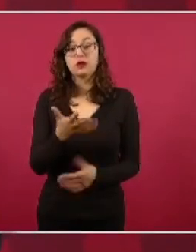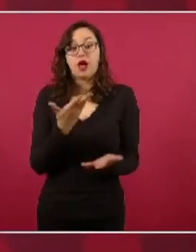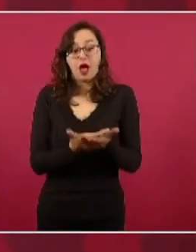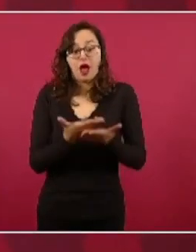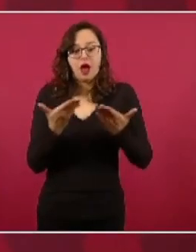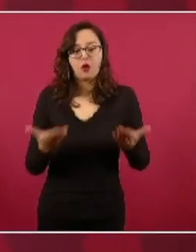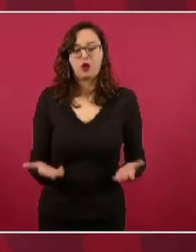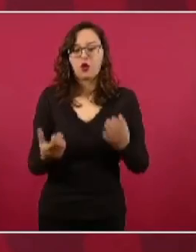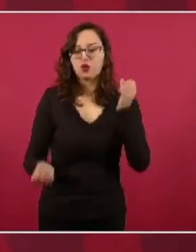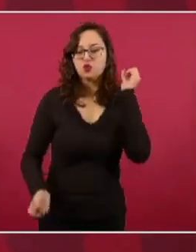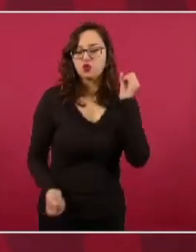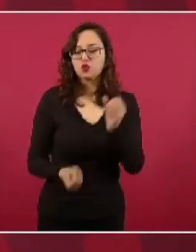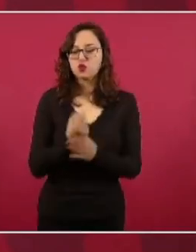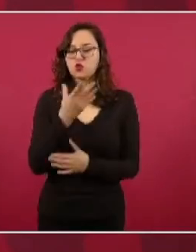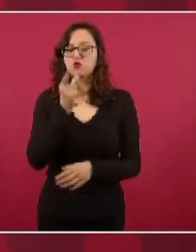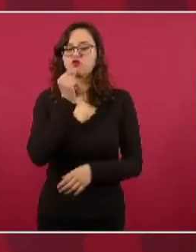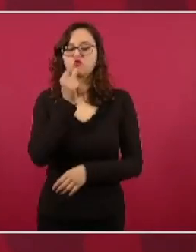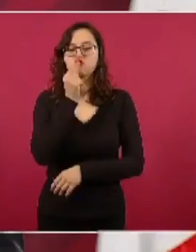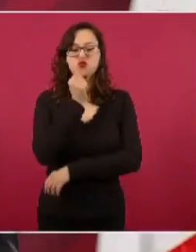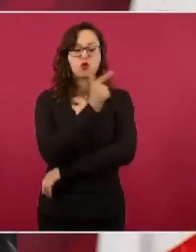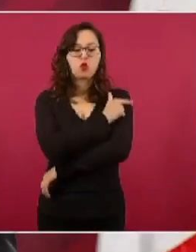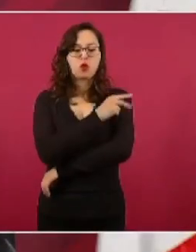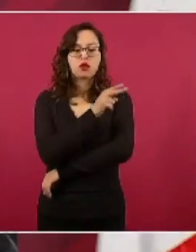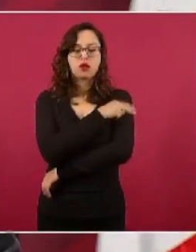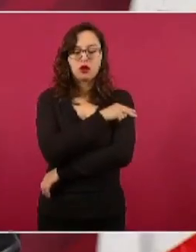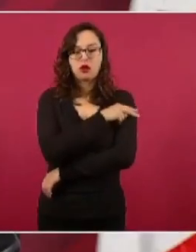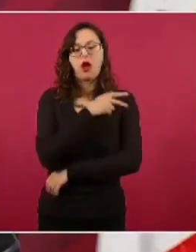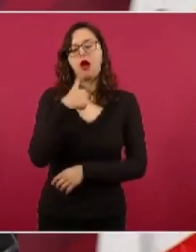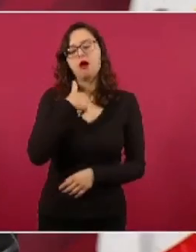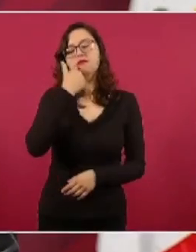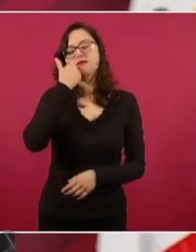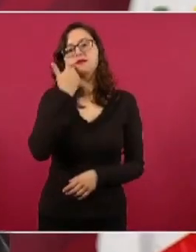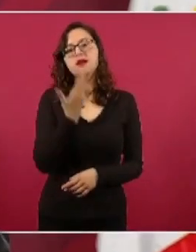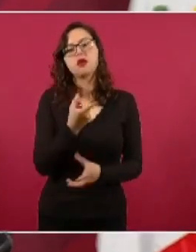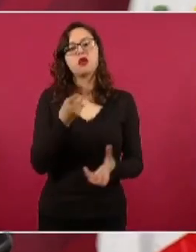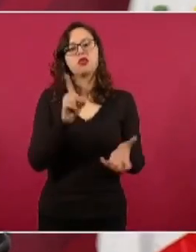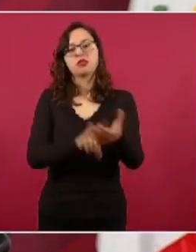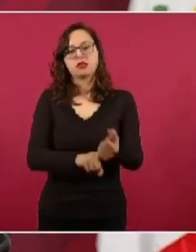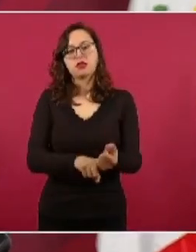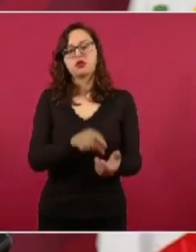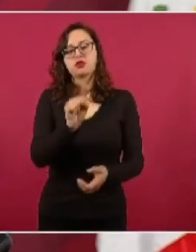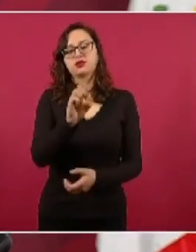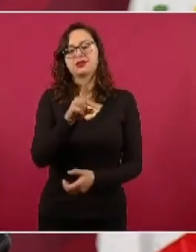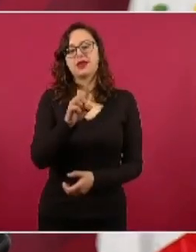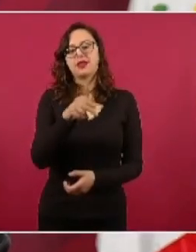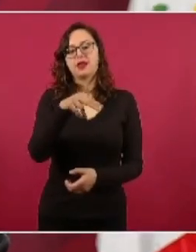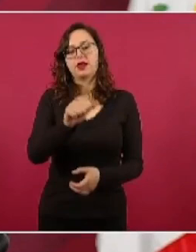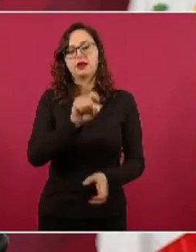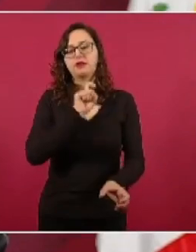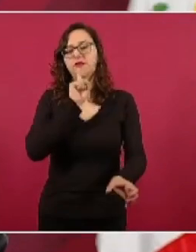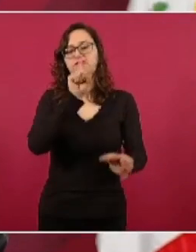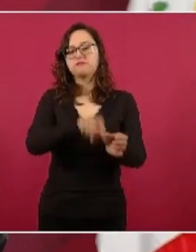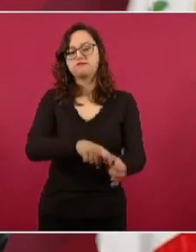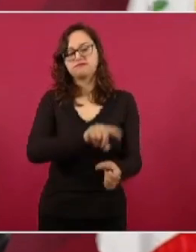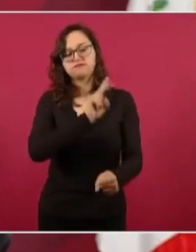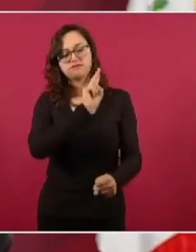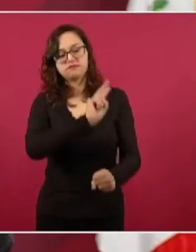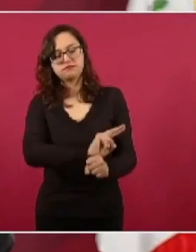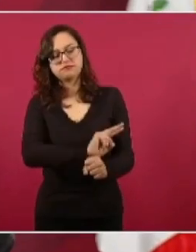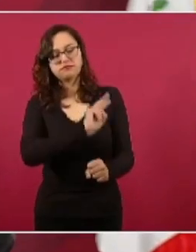Entonces, queremos que la Guardia Nacional quede